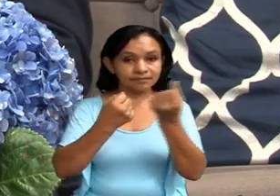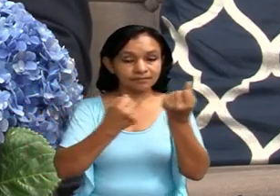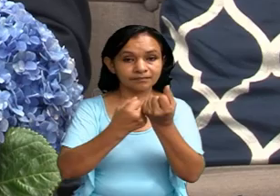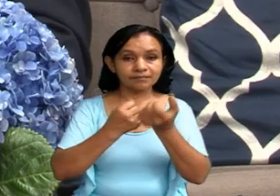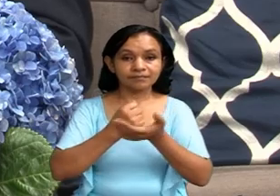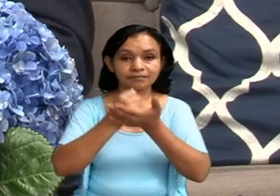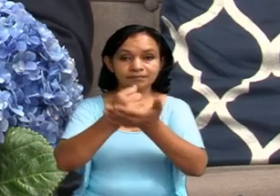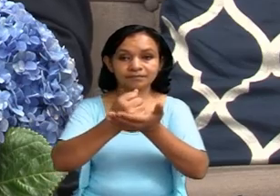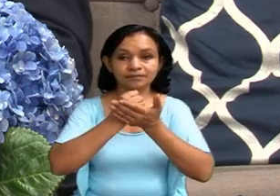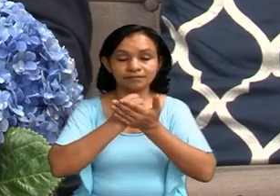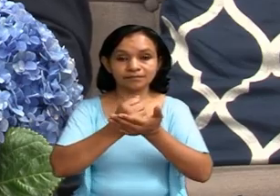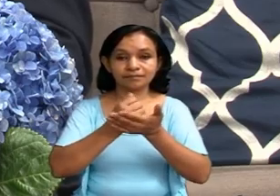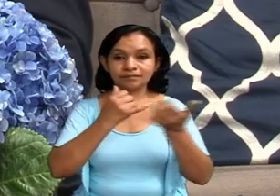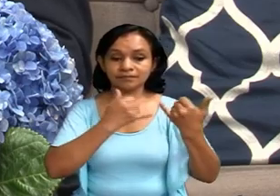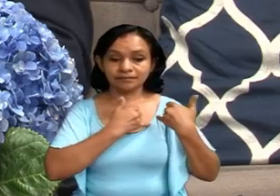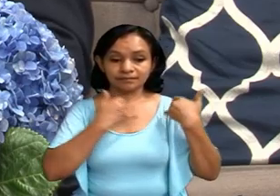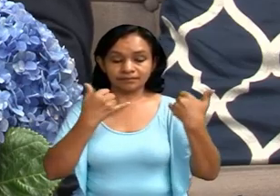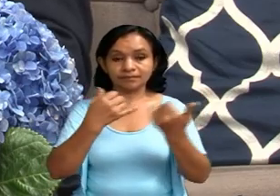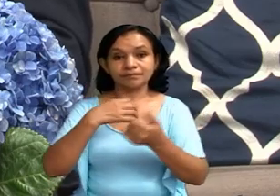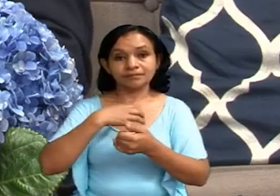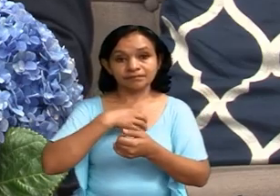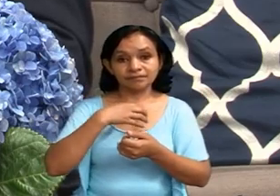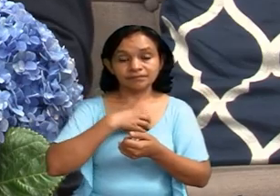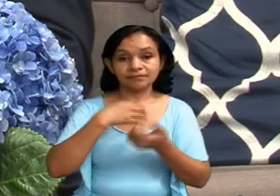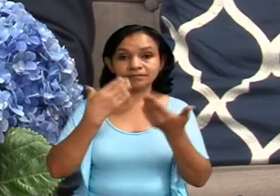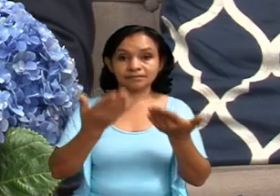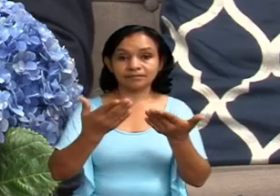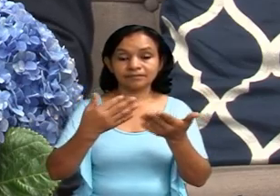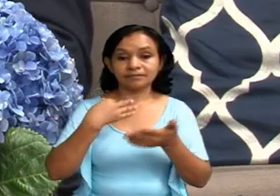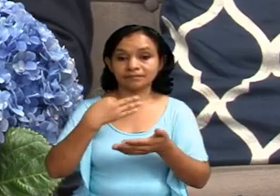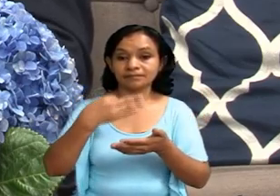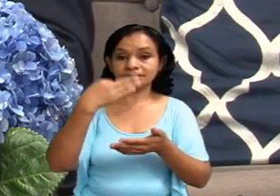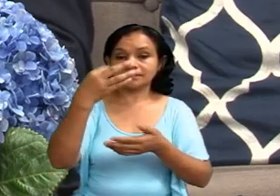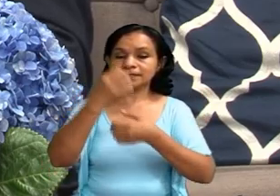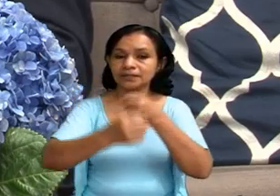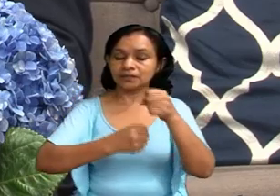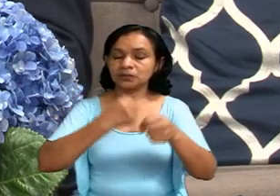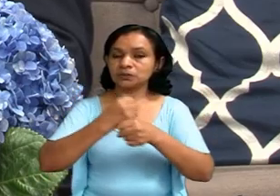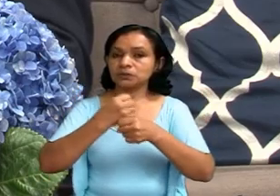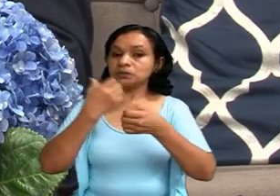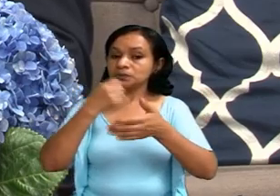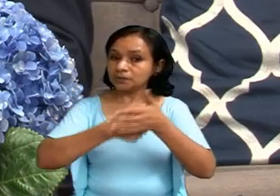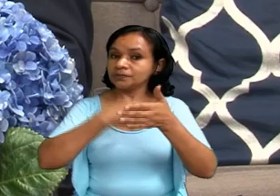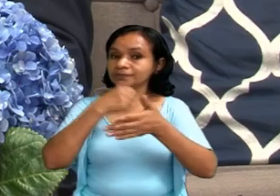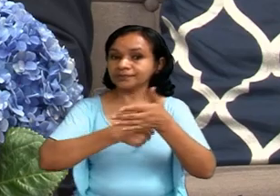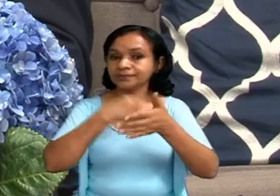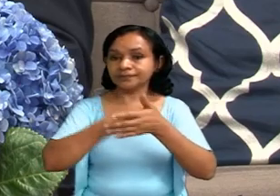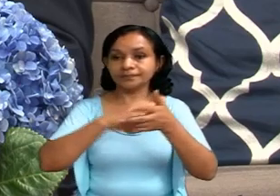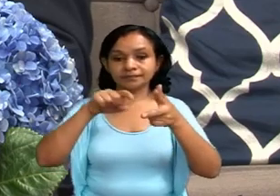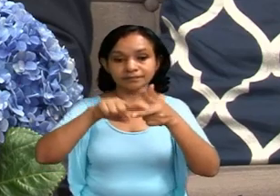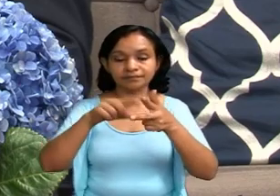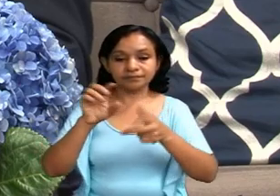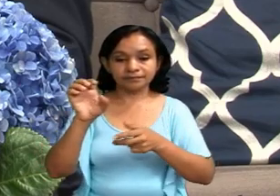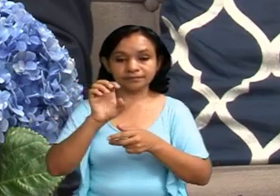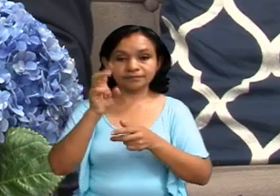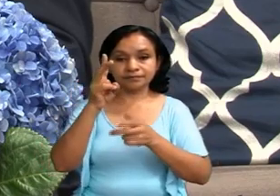cooperación entre instituciones nuestras. Entonces nos depara un año muy fuerte, porque a partir de enero